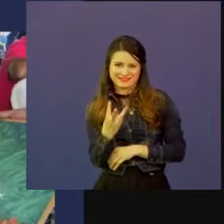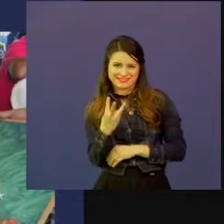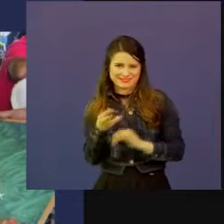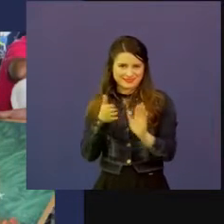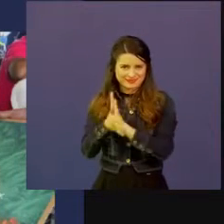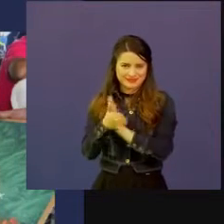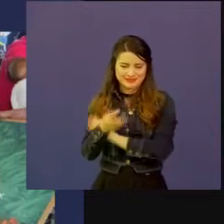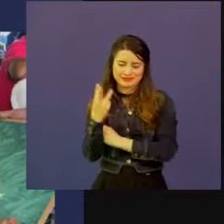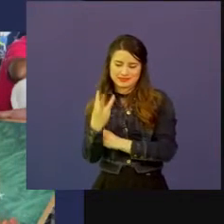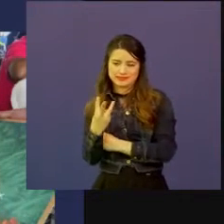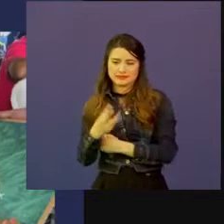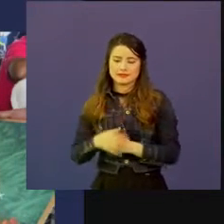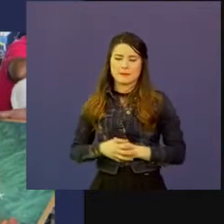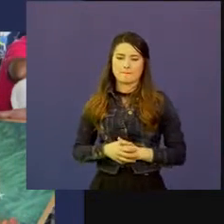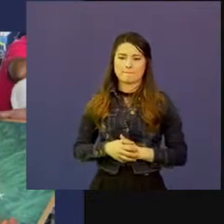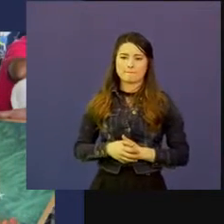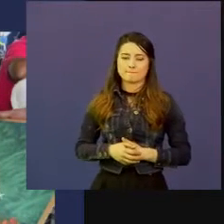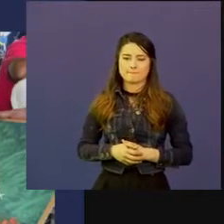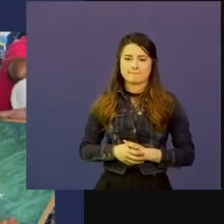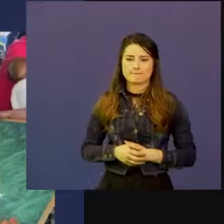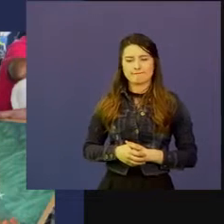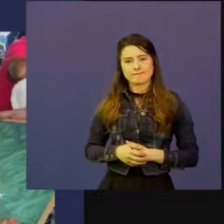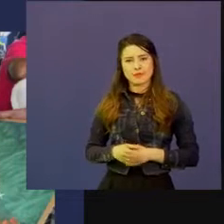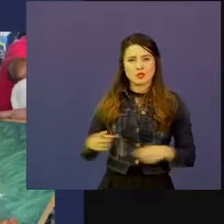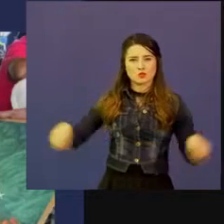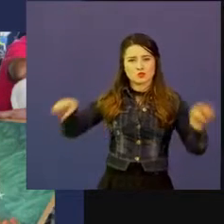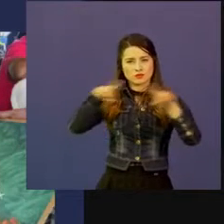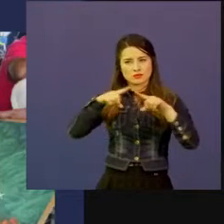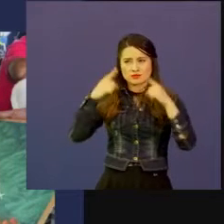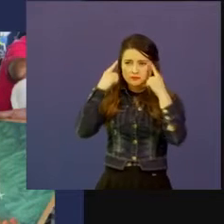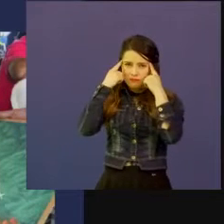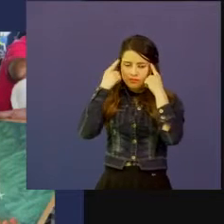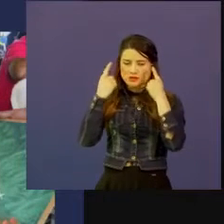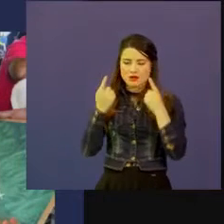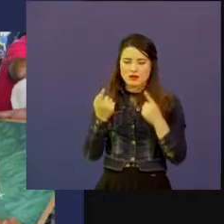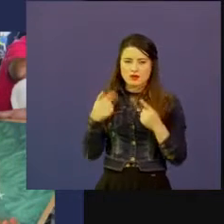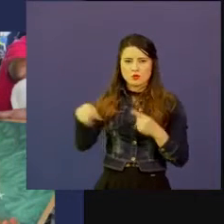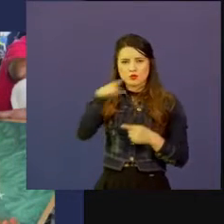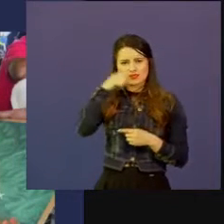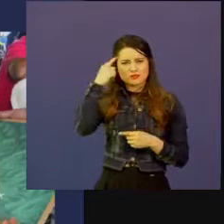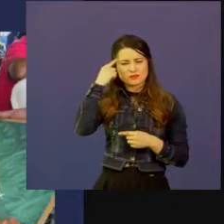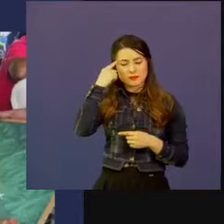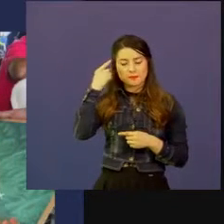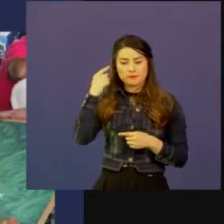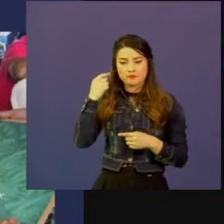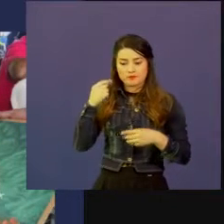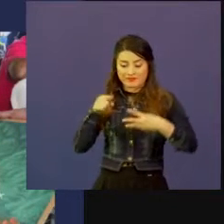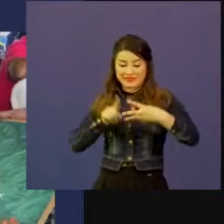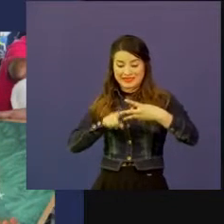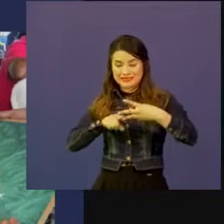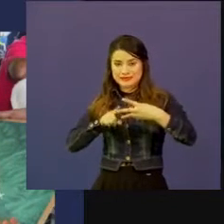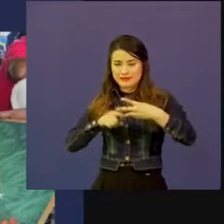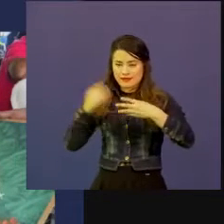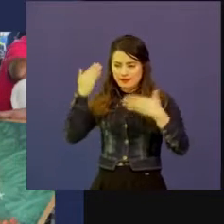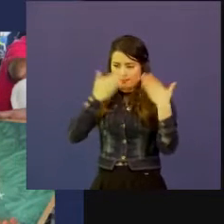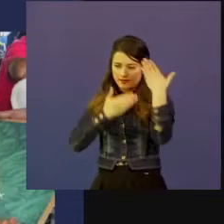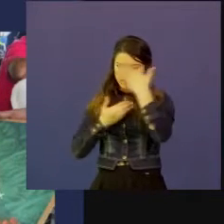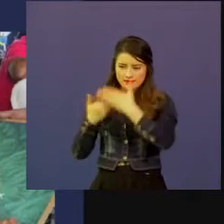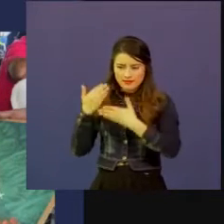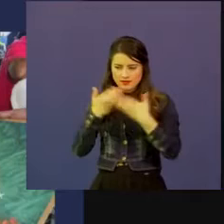áreas de conocimiento. Y bueno, ustedes se pueden preguntar por qué realidad aumentada. Durante el proceso de análisis de necesidades,